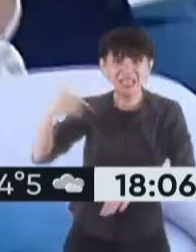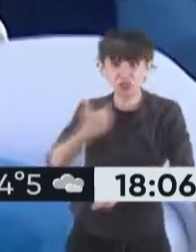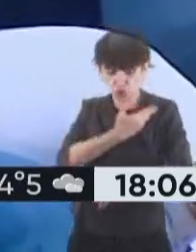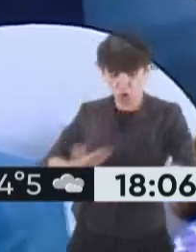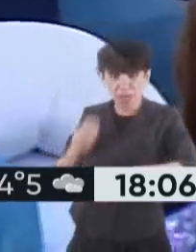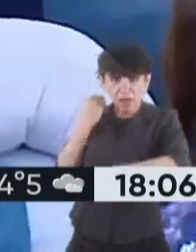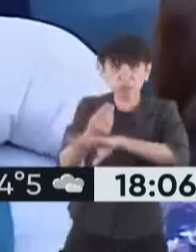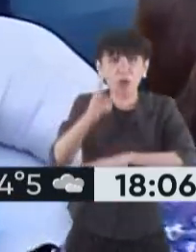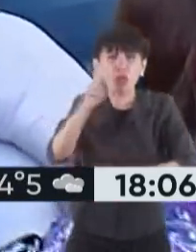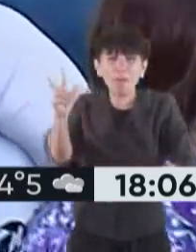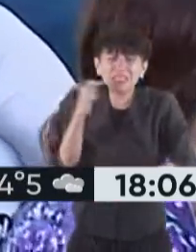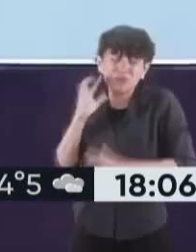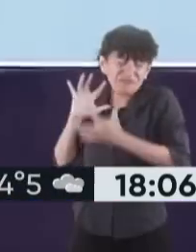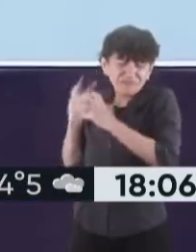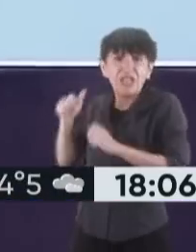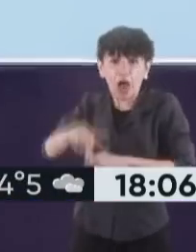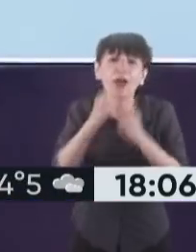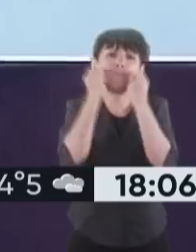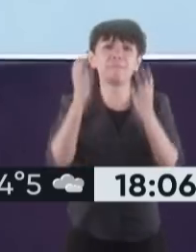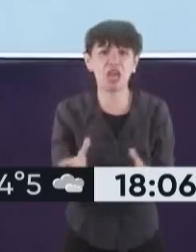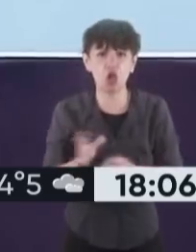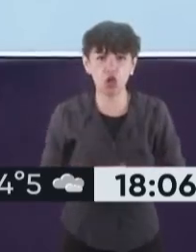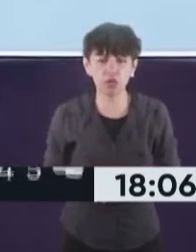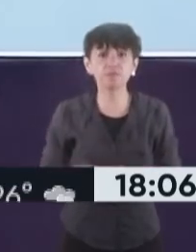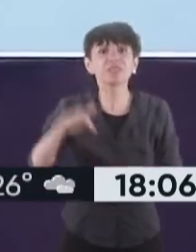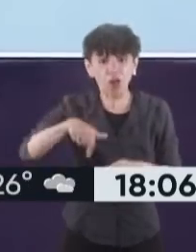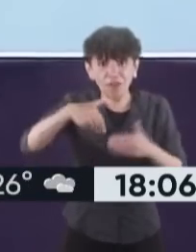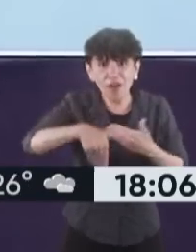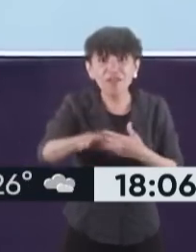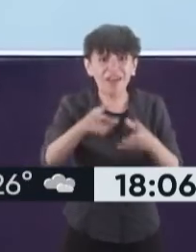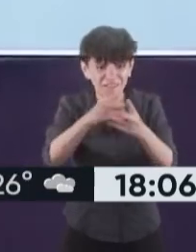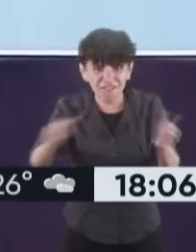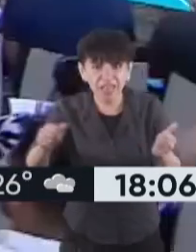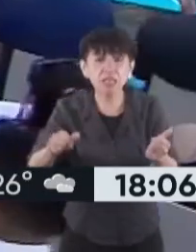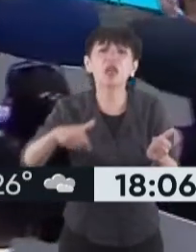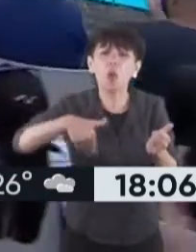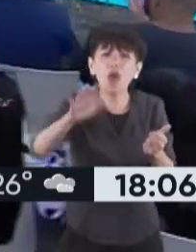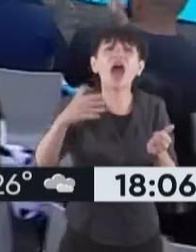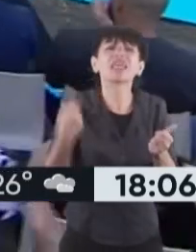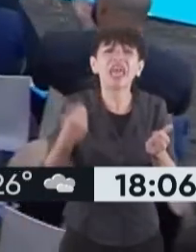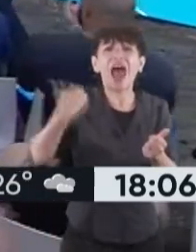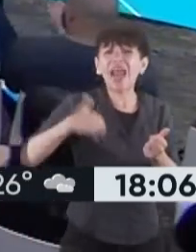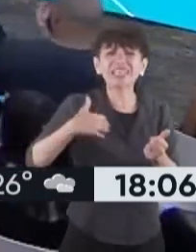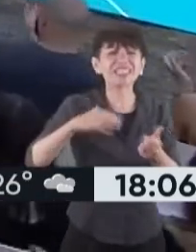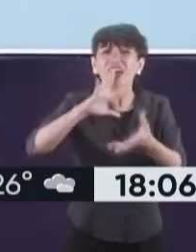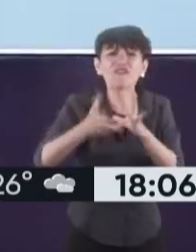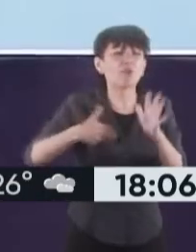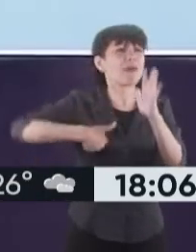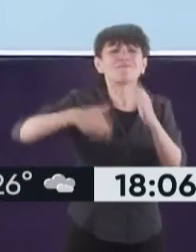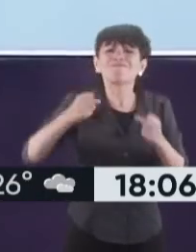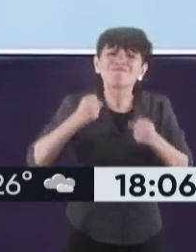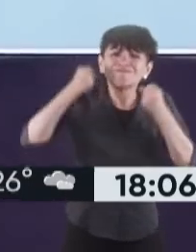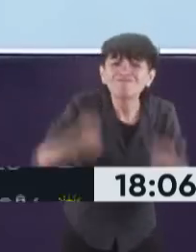año 2019. Y que cuando termine este tiempo vamos a tener una Argentina pujante, con más trabajo, con